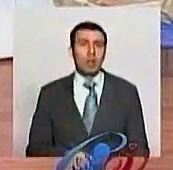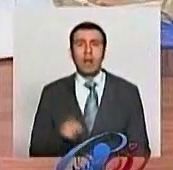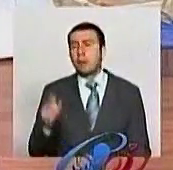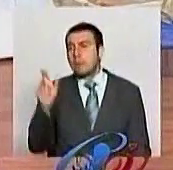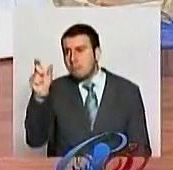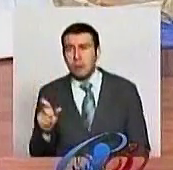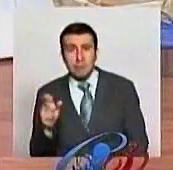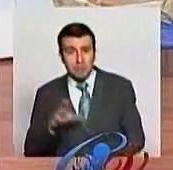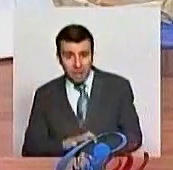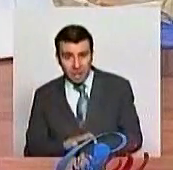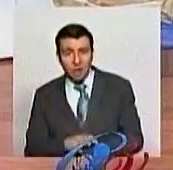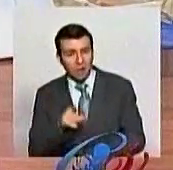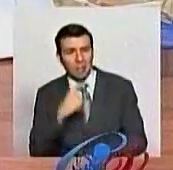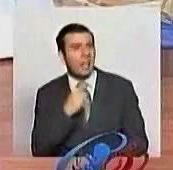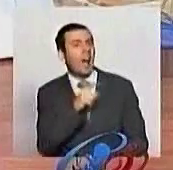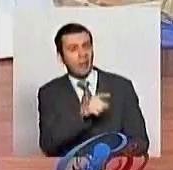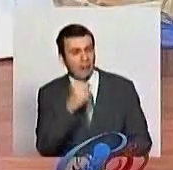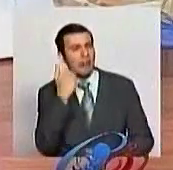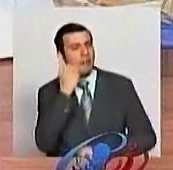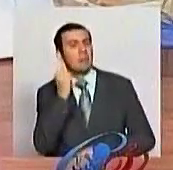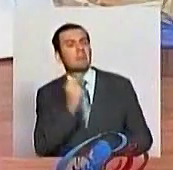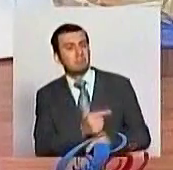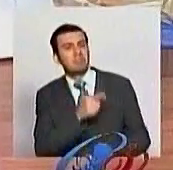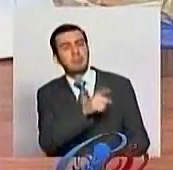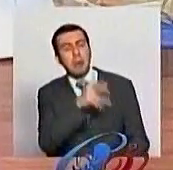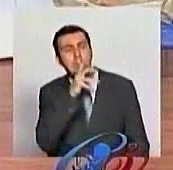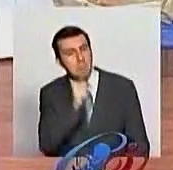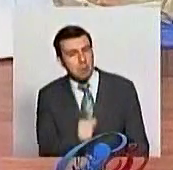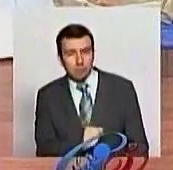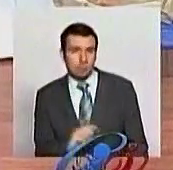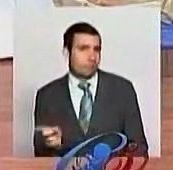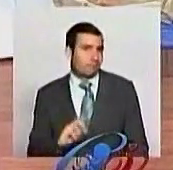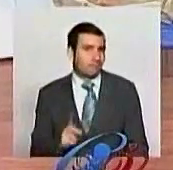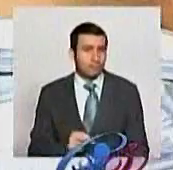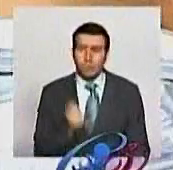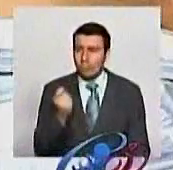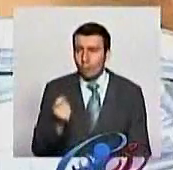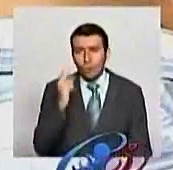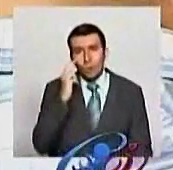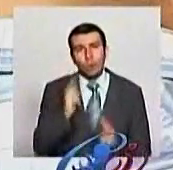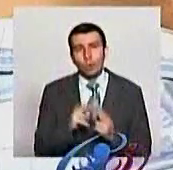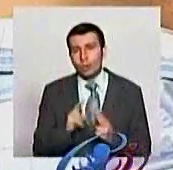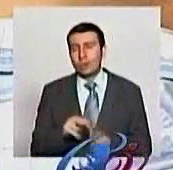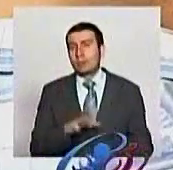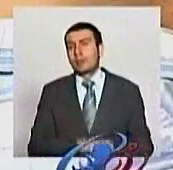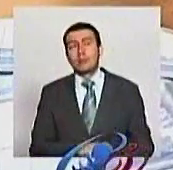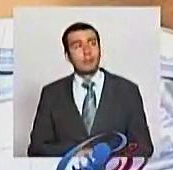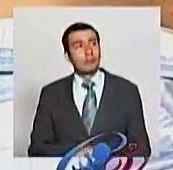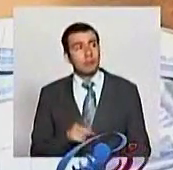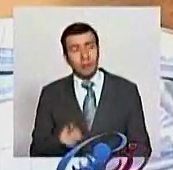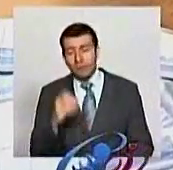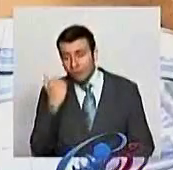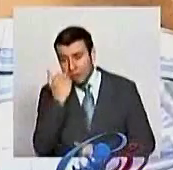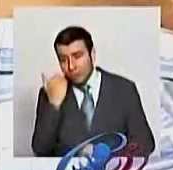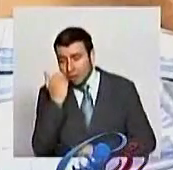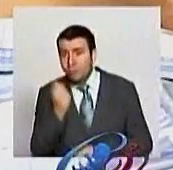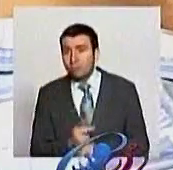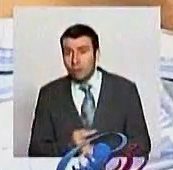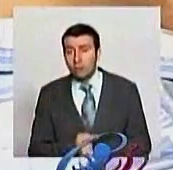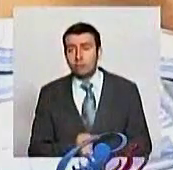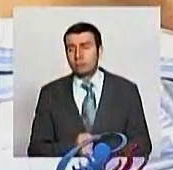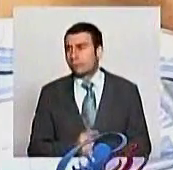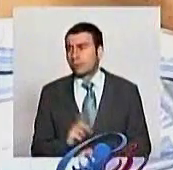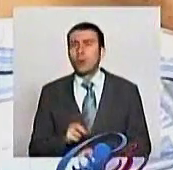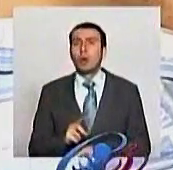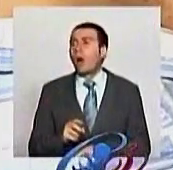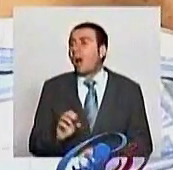edad, realmente poco conoce de la medicina. Porque ya las enfermedades no son por la edad. Porque entonces todas las personas de